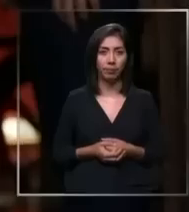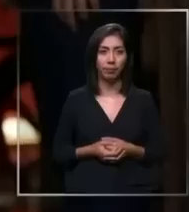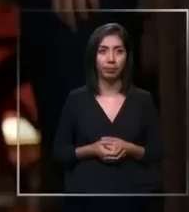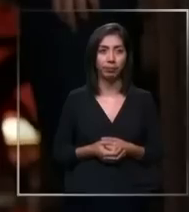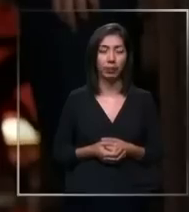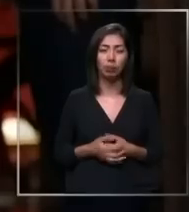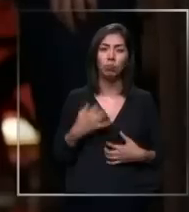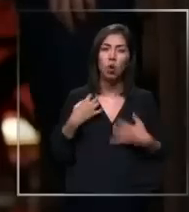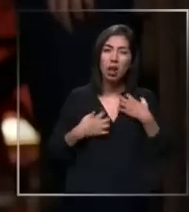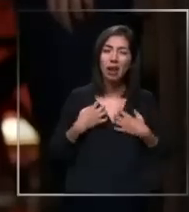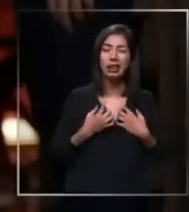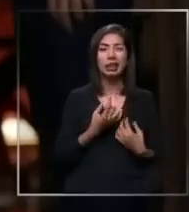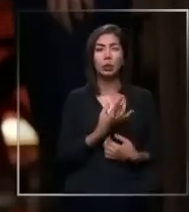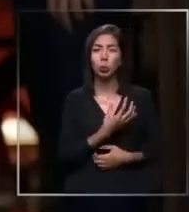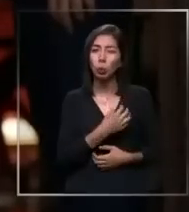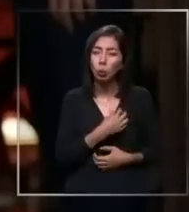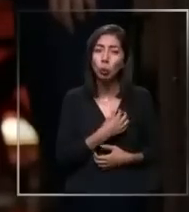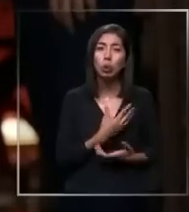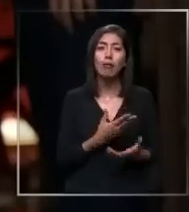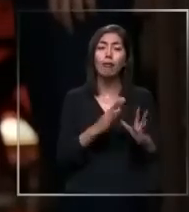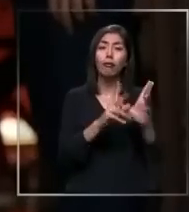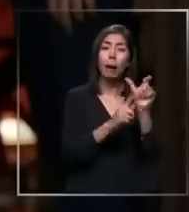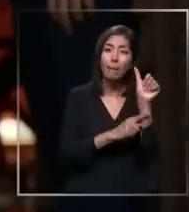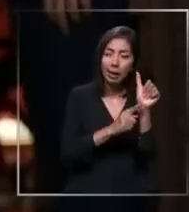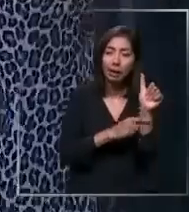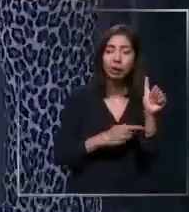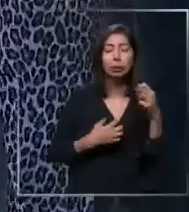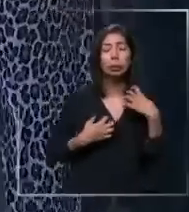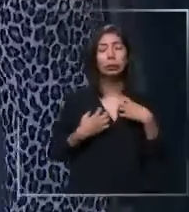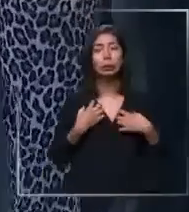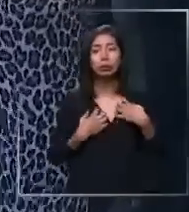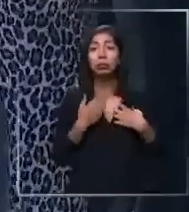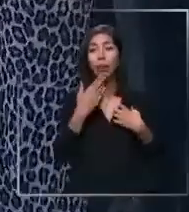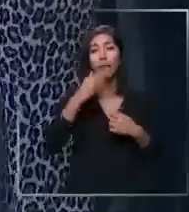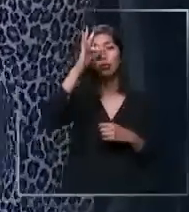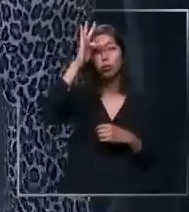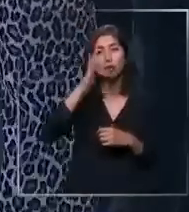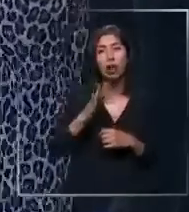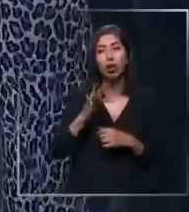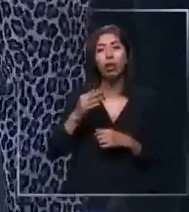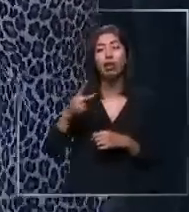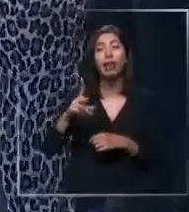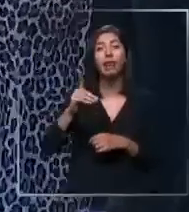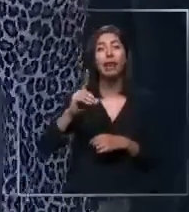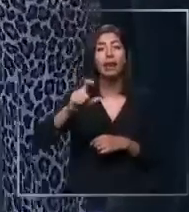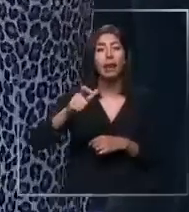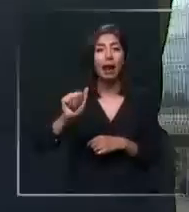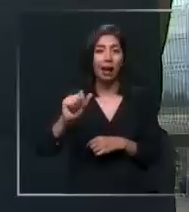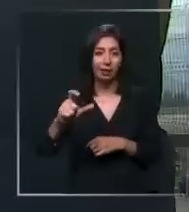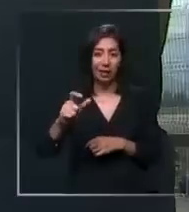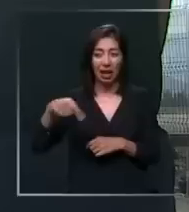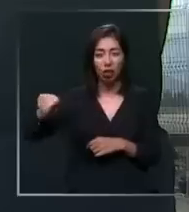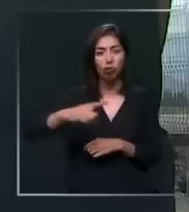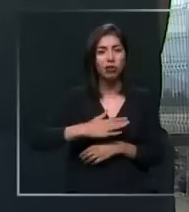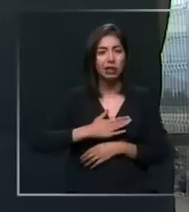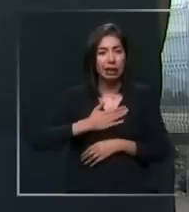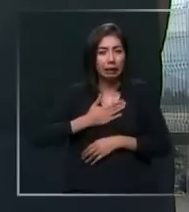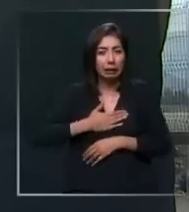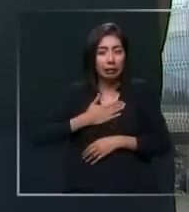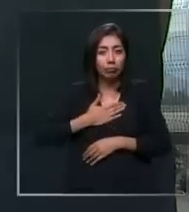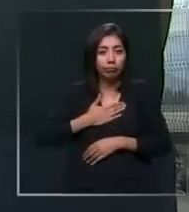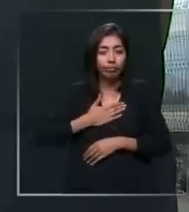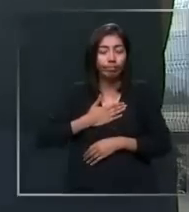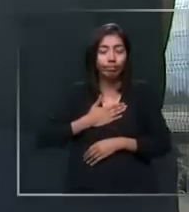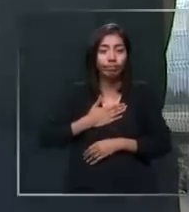Molestia, dolor, actual sentir de la familia también compartido por los funcionarios de la DGAC, con la sensación de que el trabajo de impedir el gran robo se